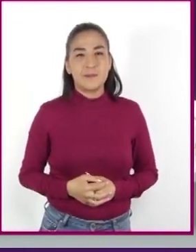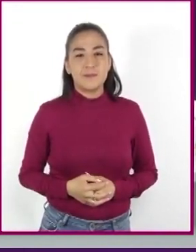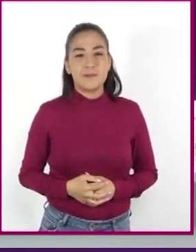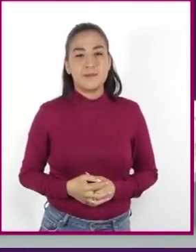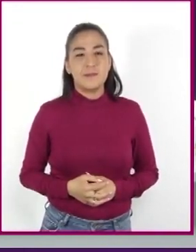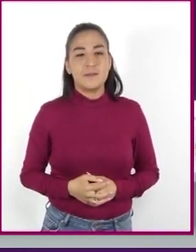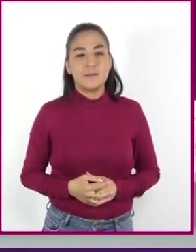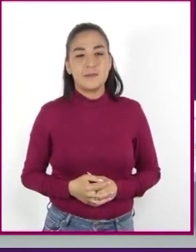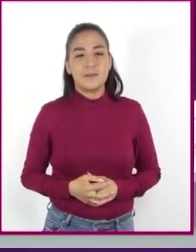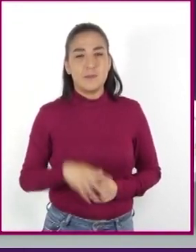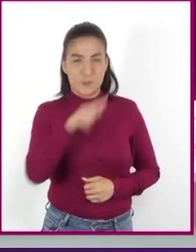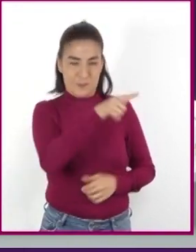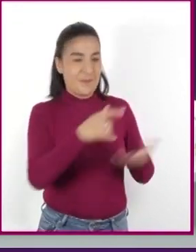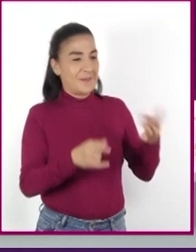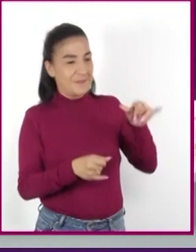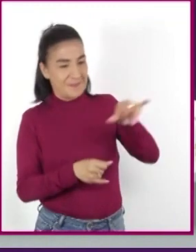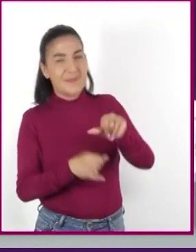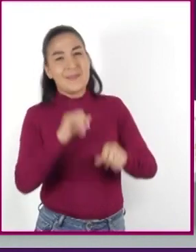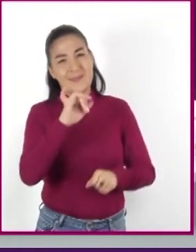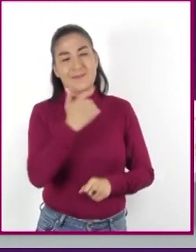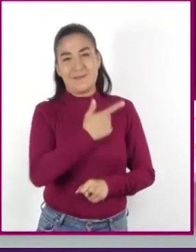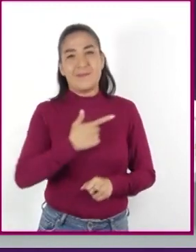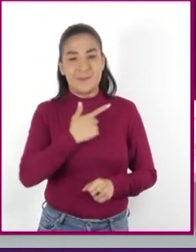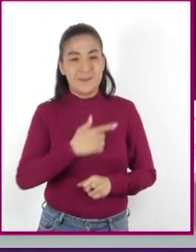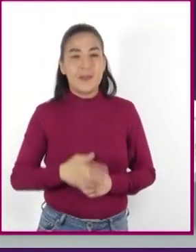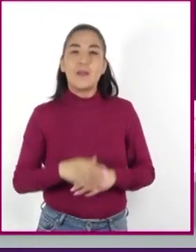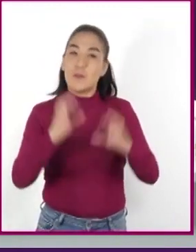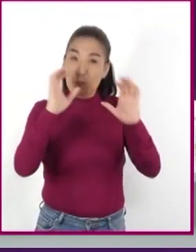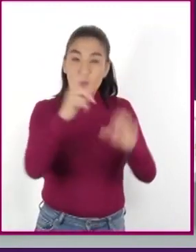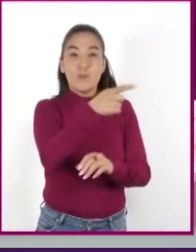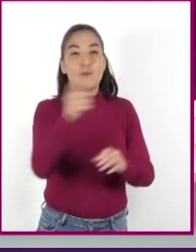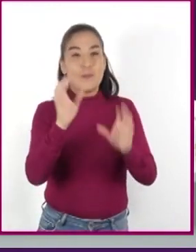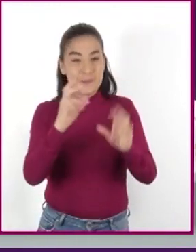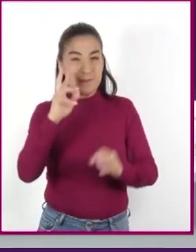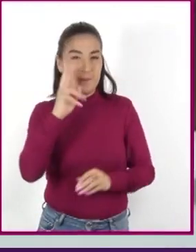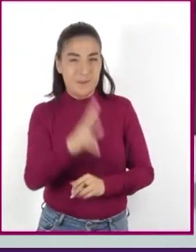¿Usted? Claro que sí, maestra. Con mucho cuidado, entonces,